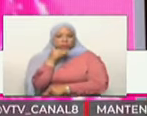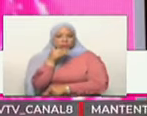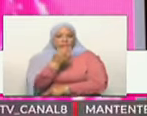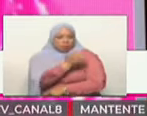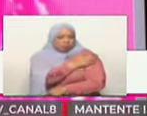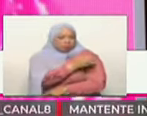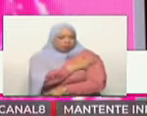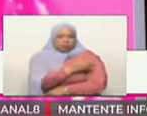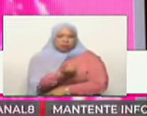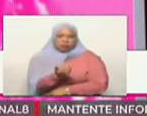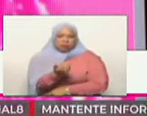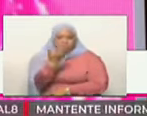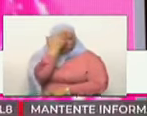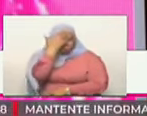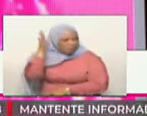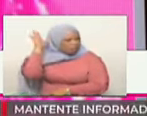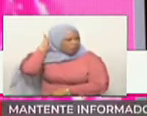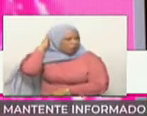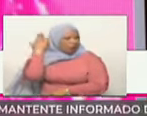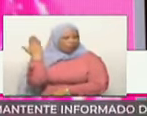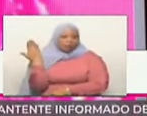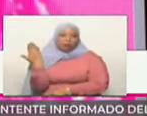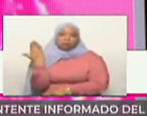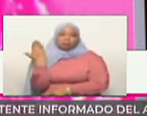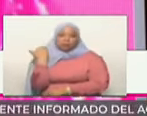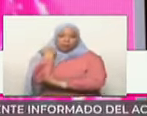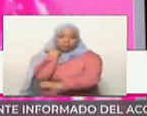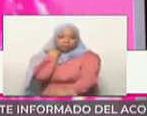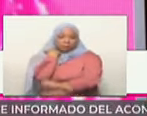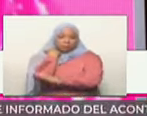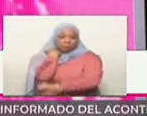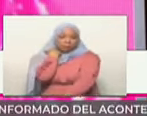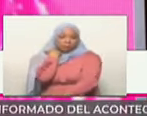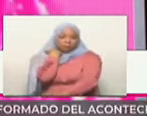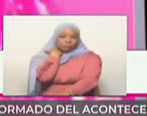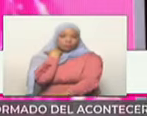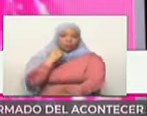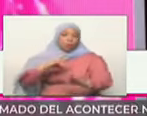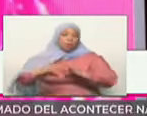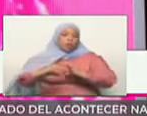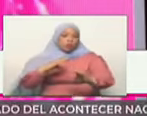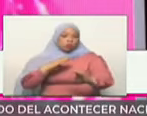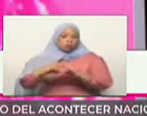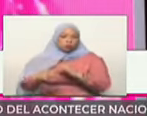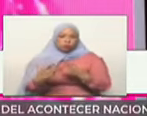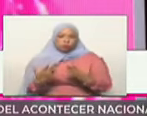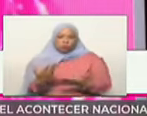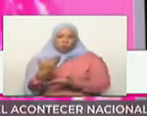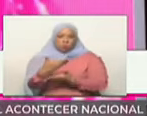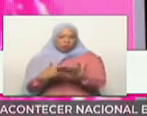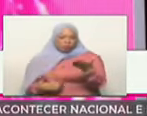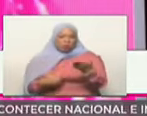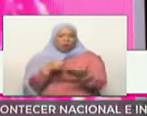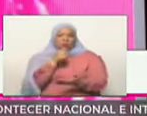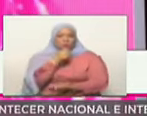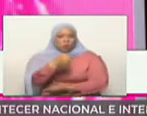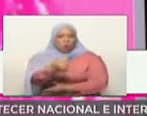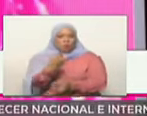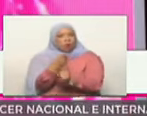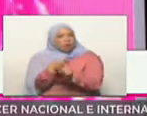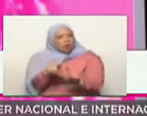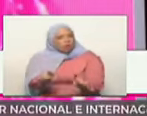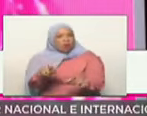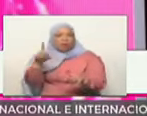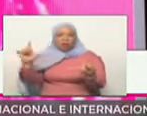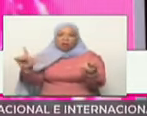como traición. Y así lo ha hecho saber a través de comunicados, medios alternativos